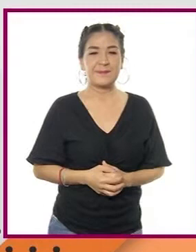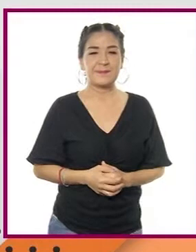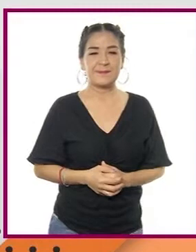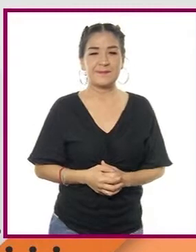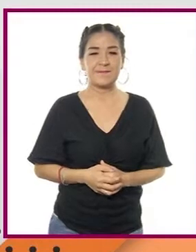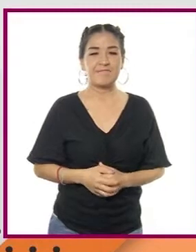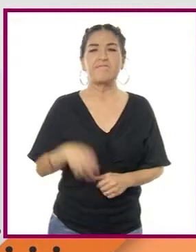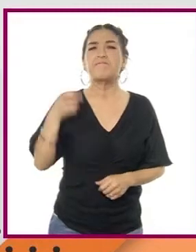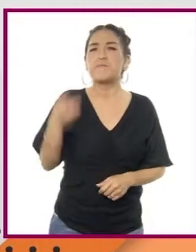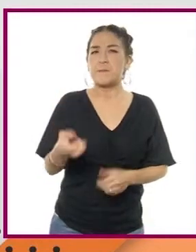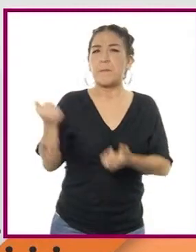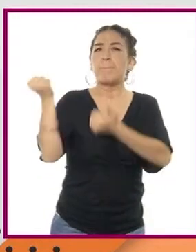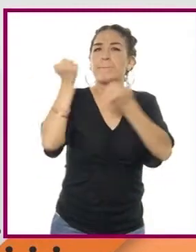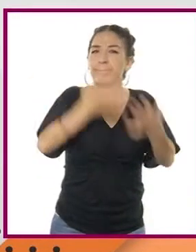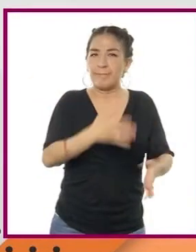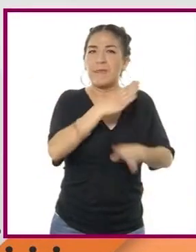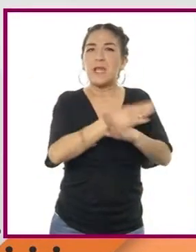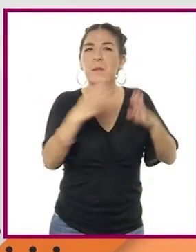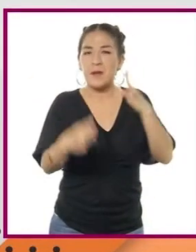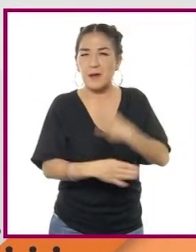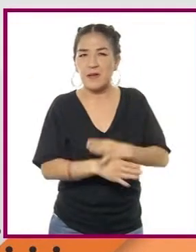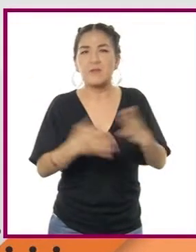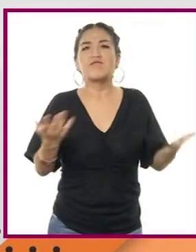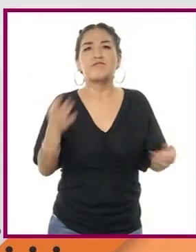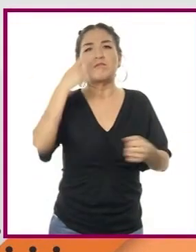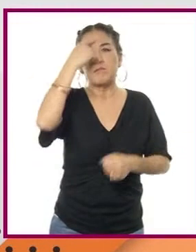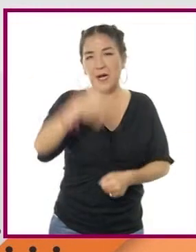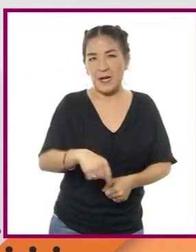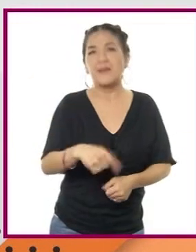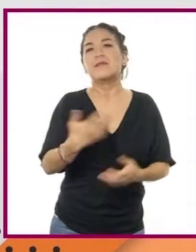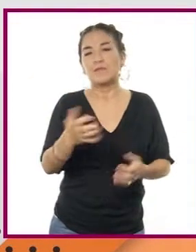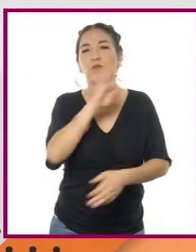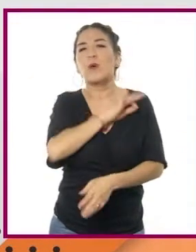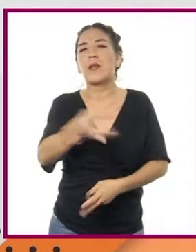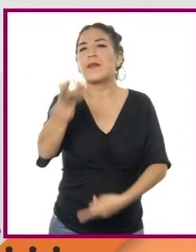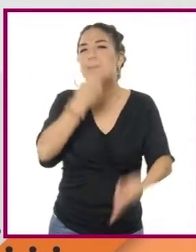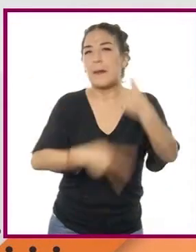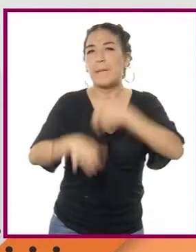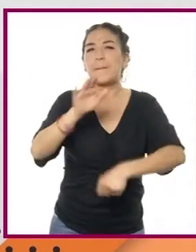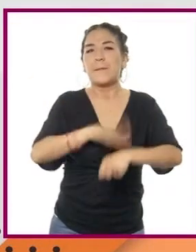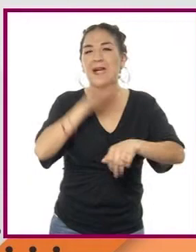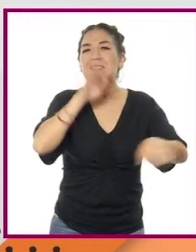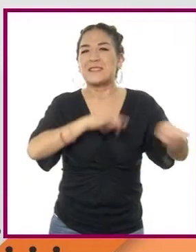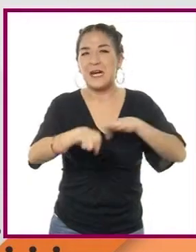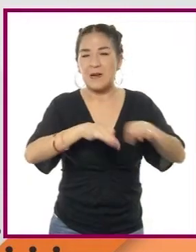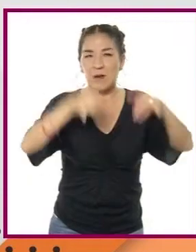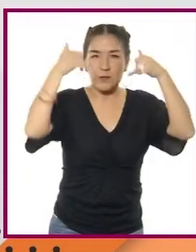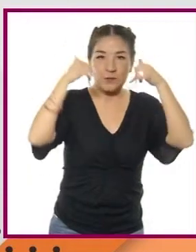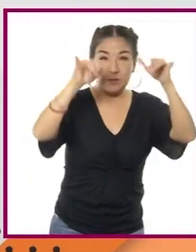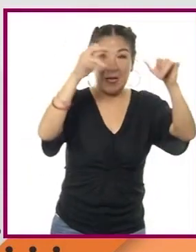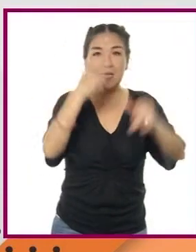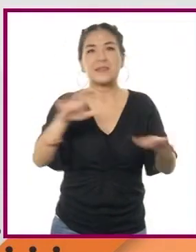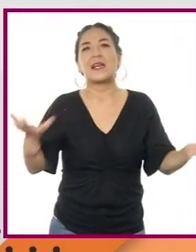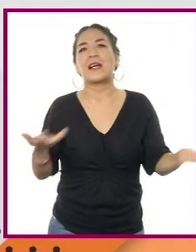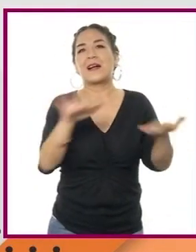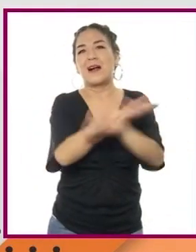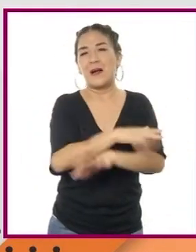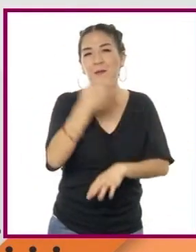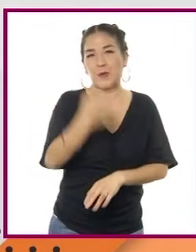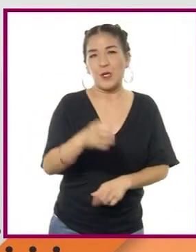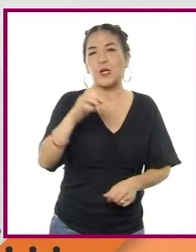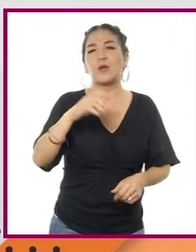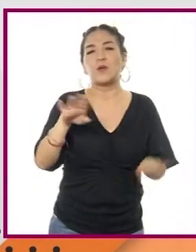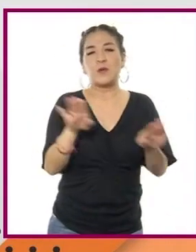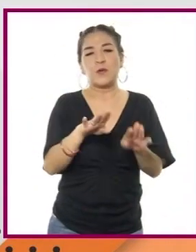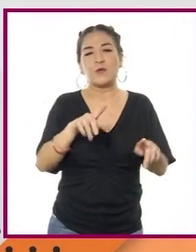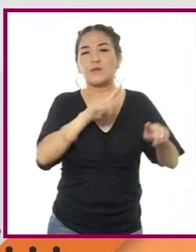La introducción de estas especies permitió el desarrollo de la ganadería, gracias a la cual se transformó la agricultura,